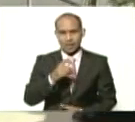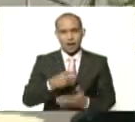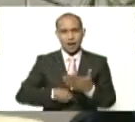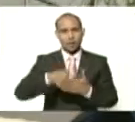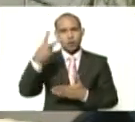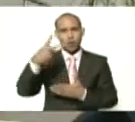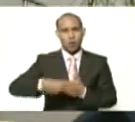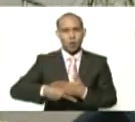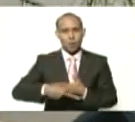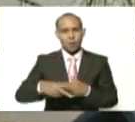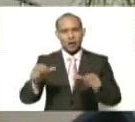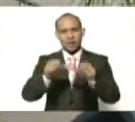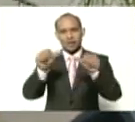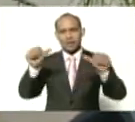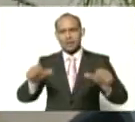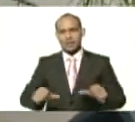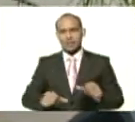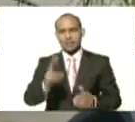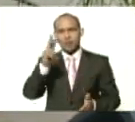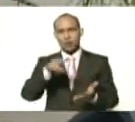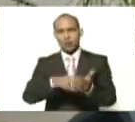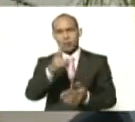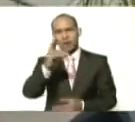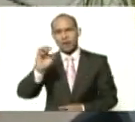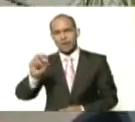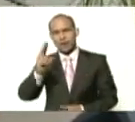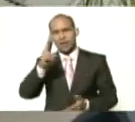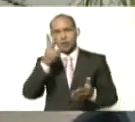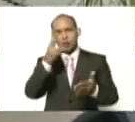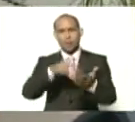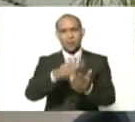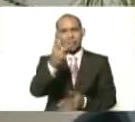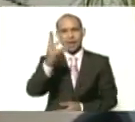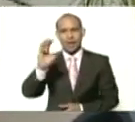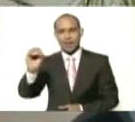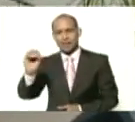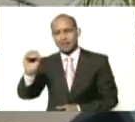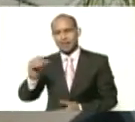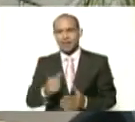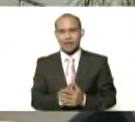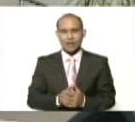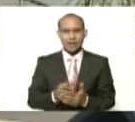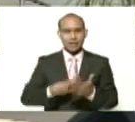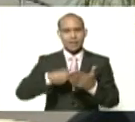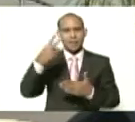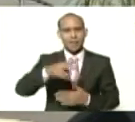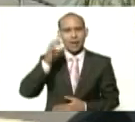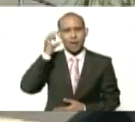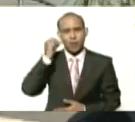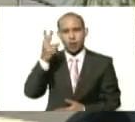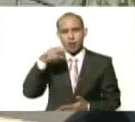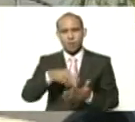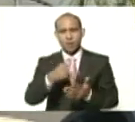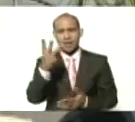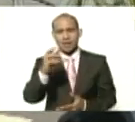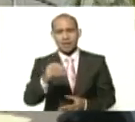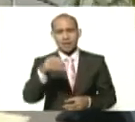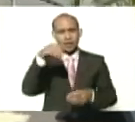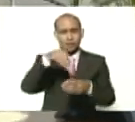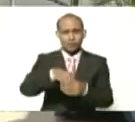de Resistencia y Desarrollo 2020-2030, Plan Red de 2030, como se le